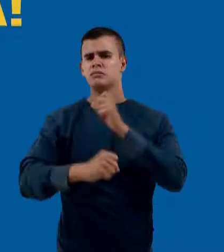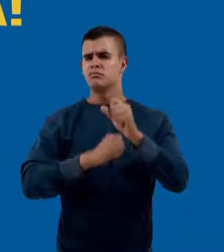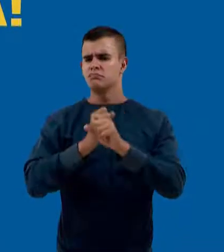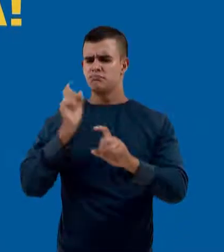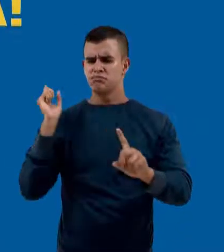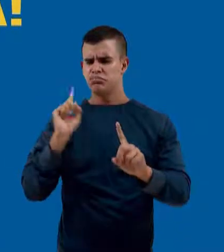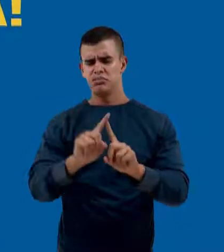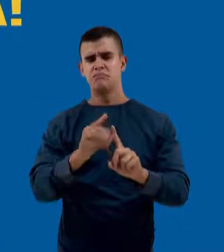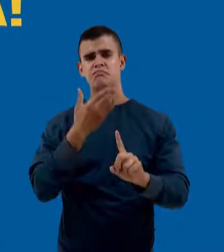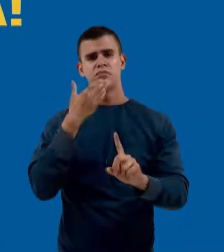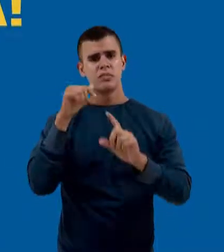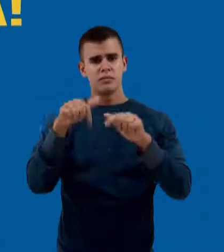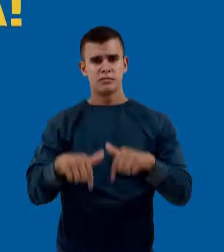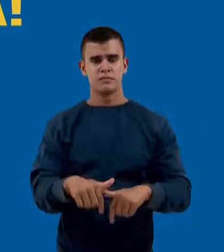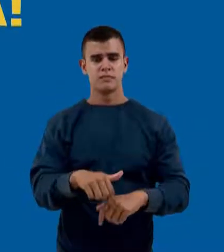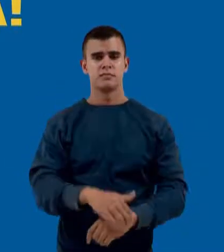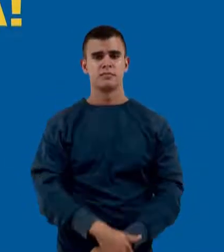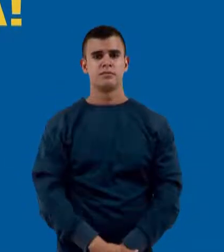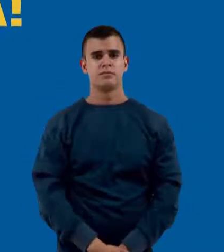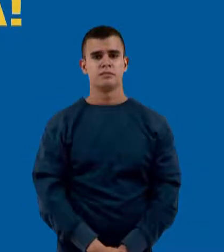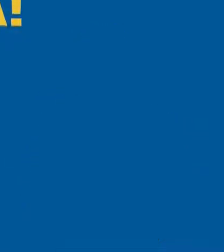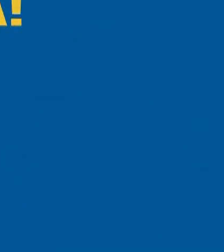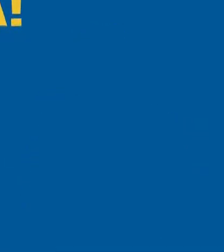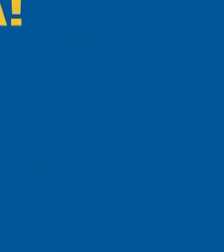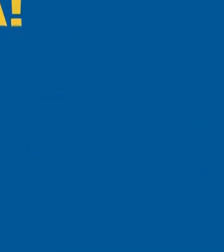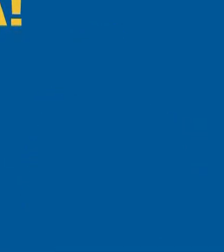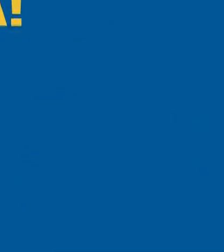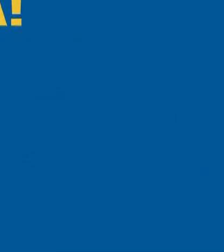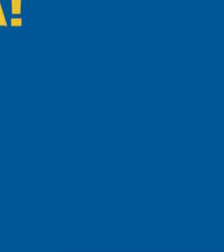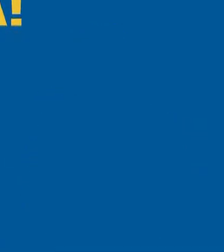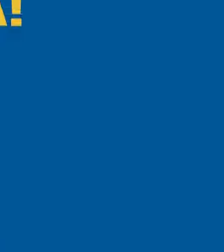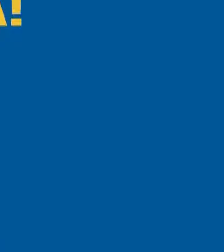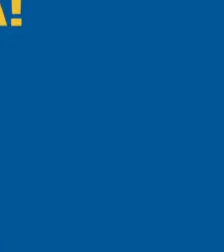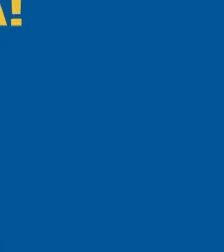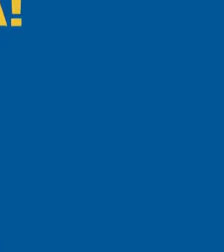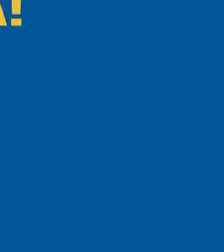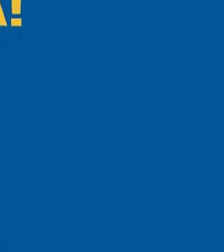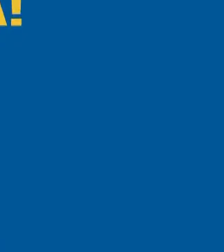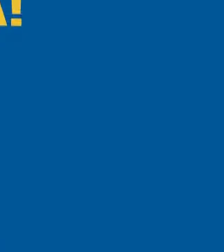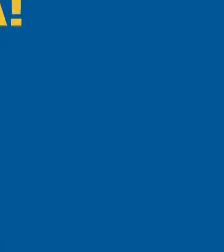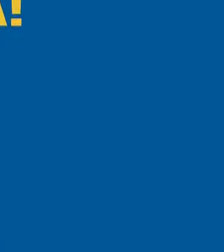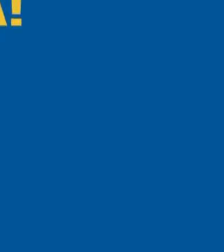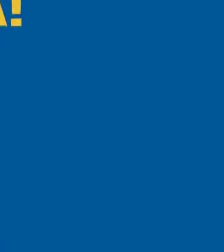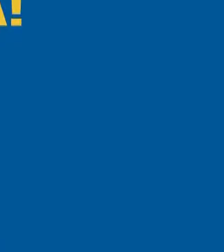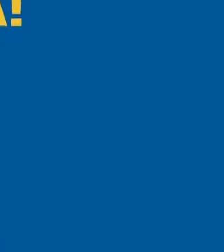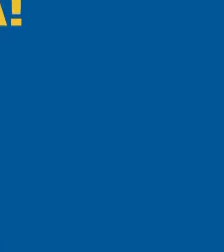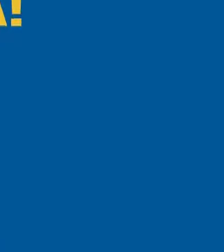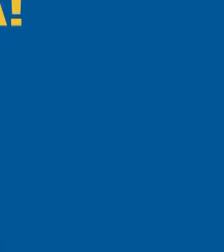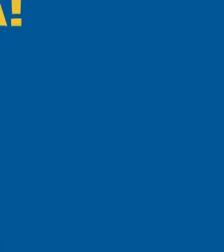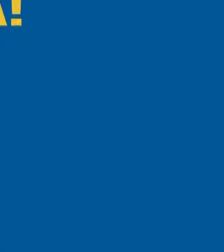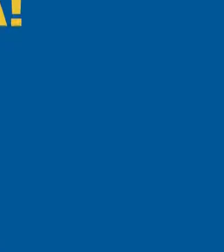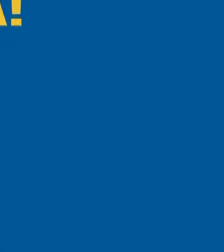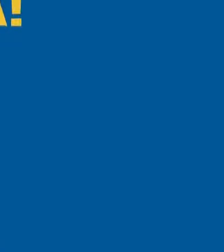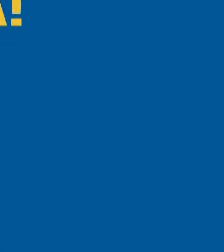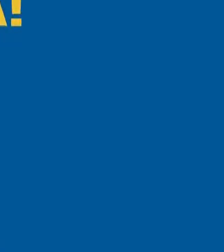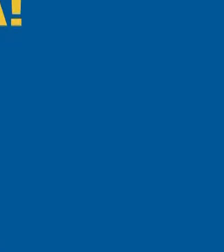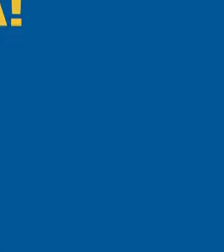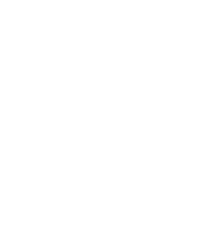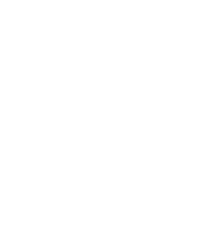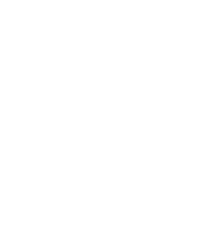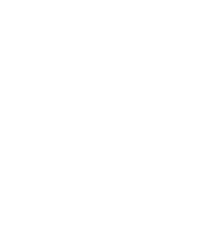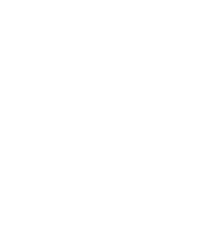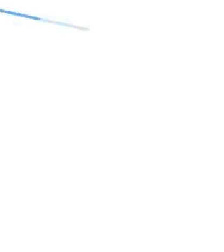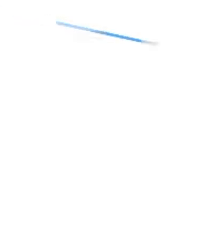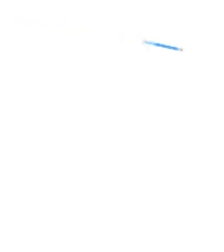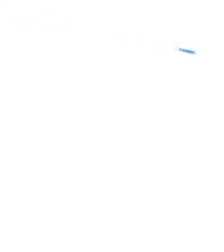de Cali, 60 años, siendo los mejores. Institución sujeta a inspección y vigilancia por el Ministerio de Educación Nacional.